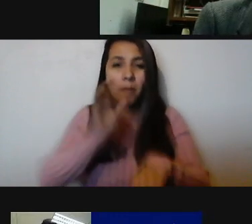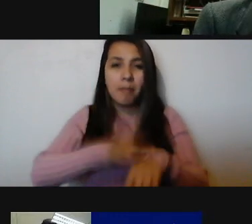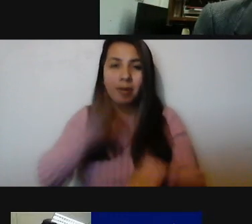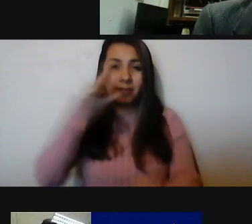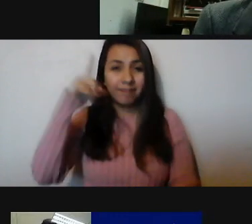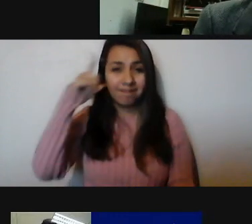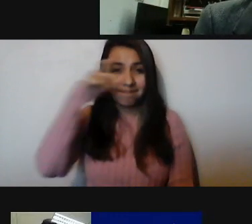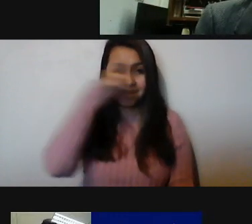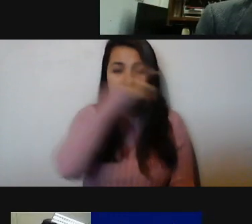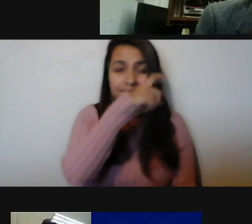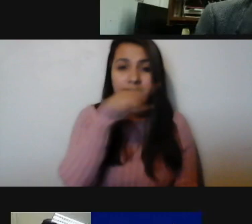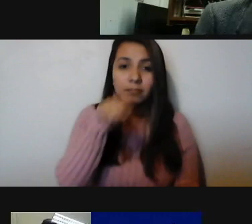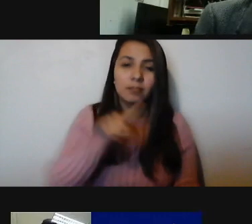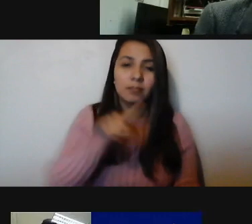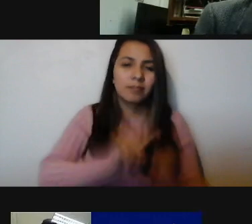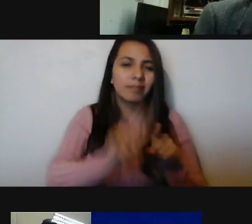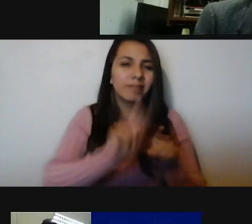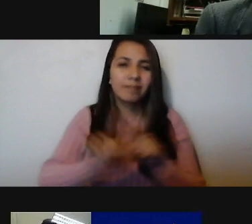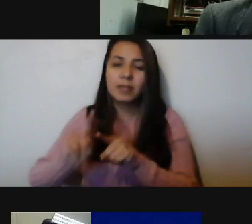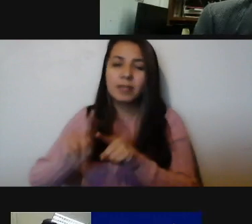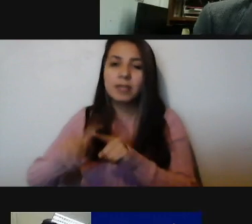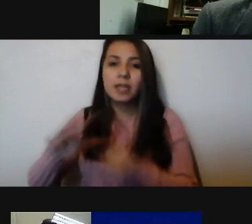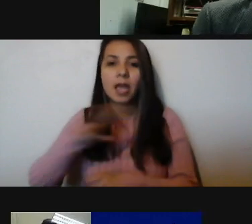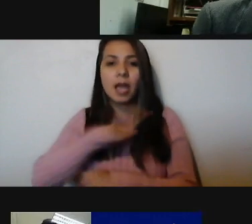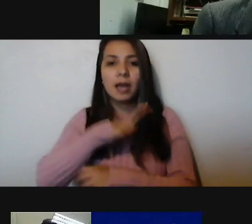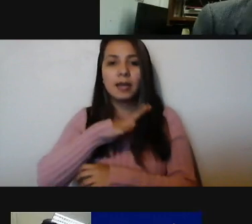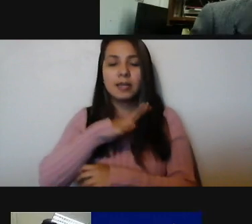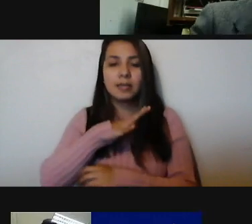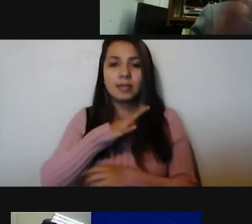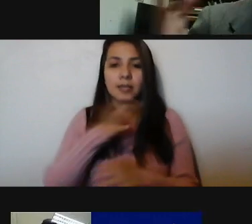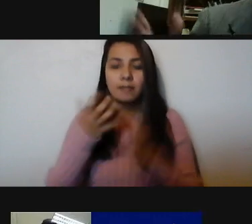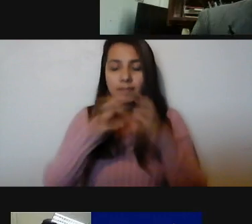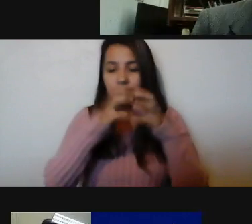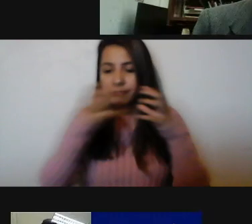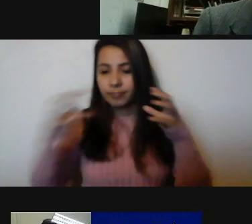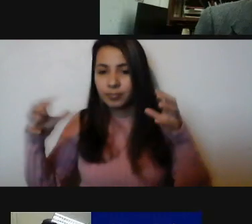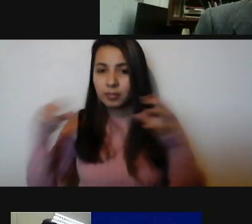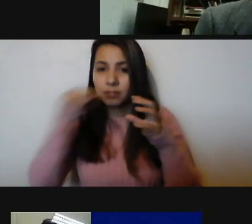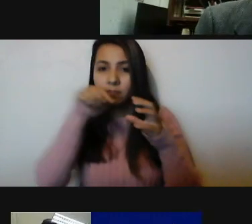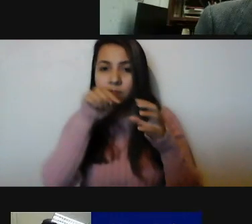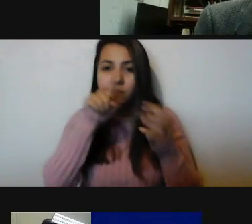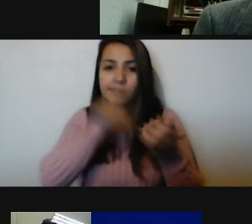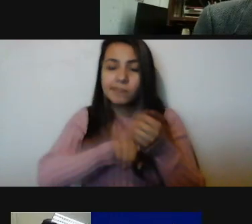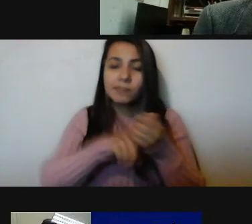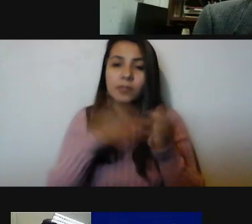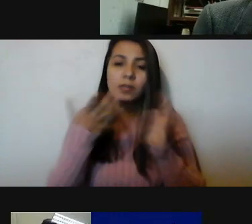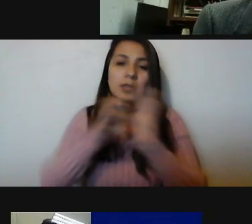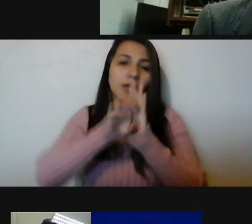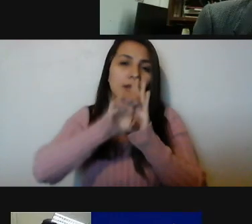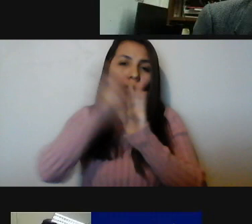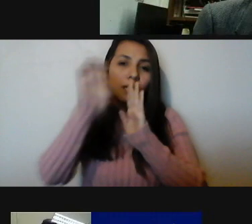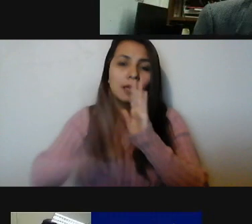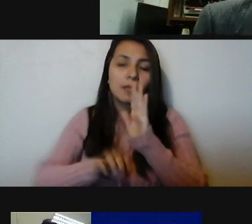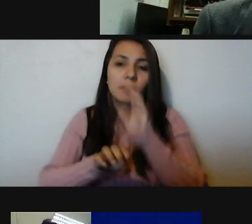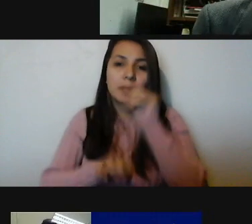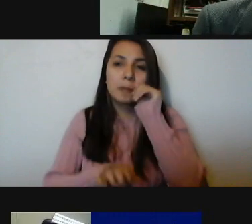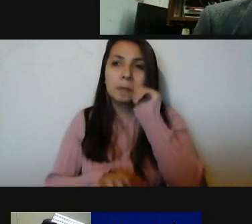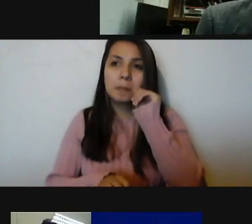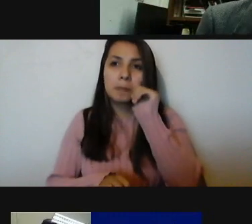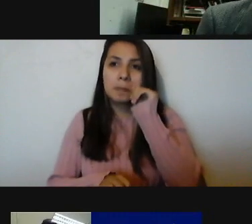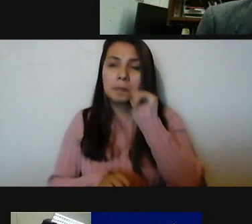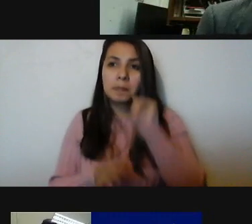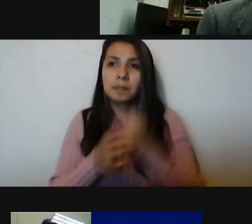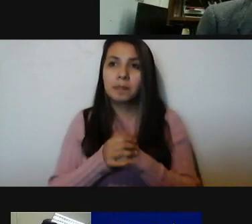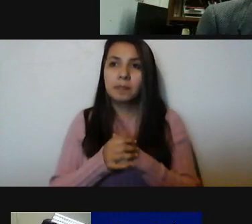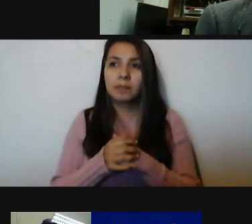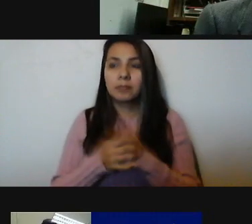como muchísimo más específicos y complicados, donde haya una gran diversidad de compuestos orgánicos